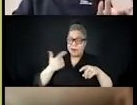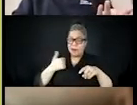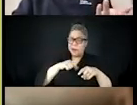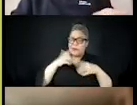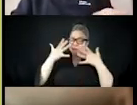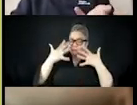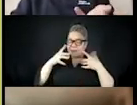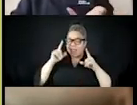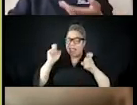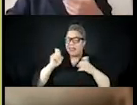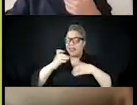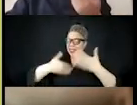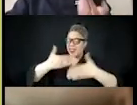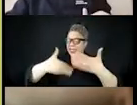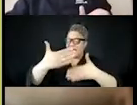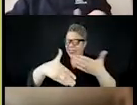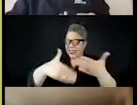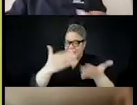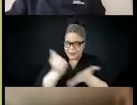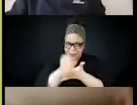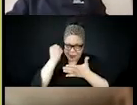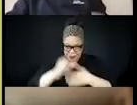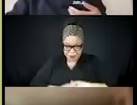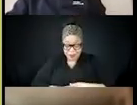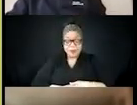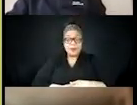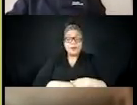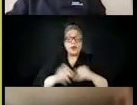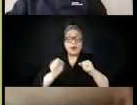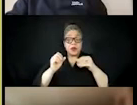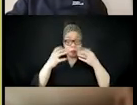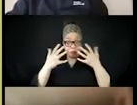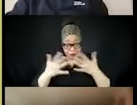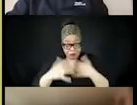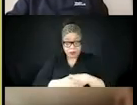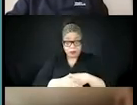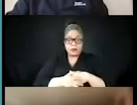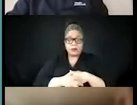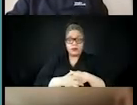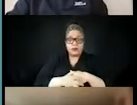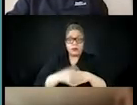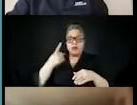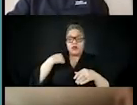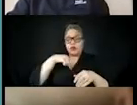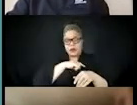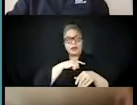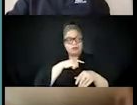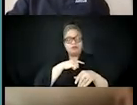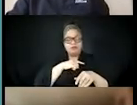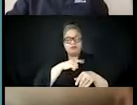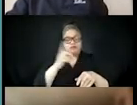ok vamos a entrarle al contenido que es una presentación de desinformación